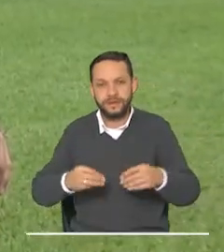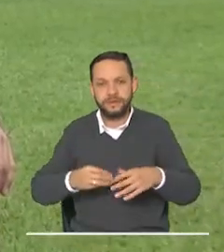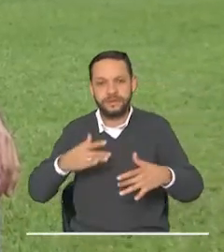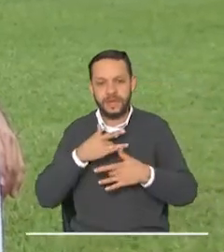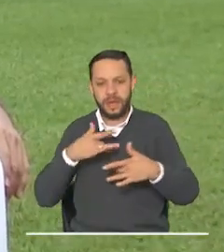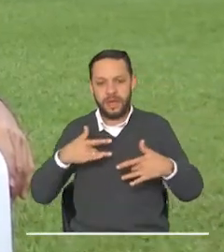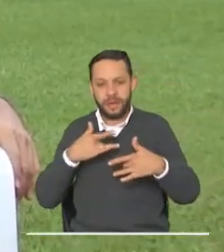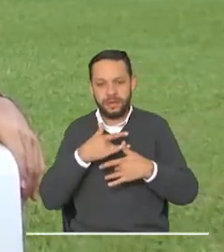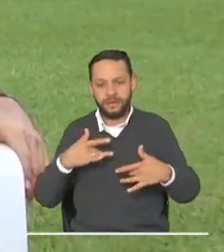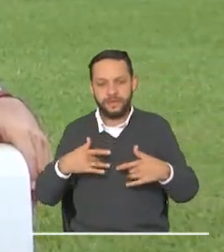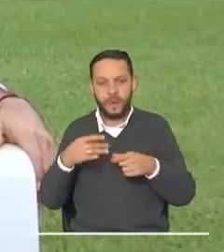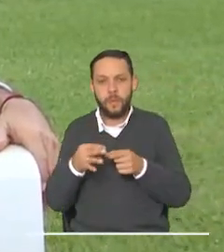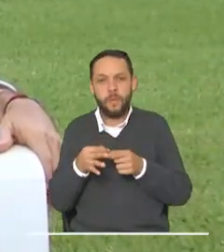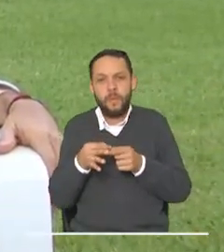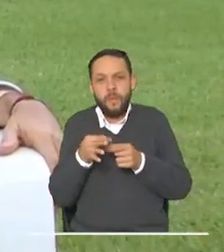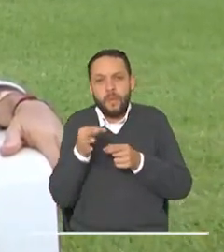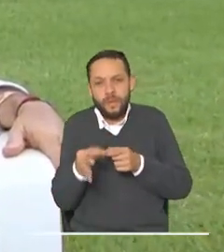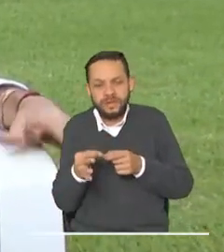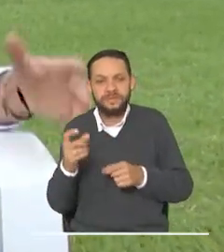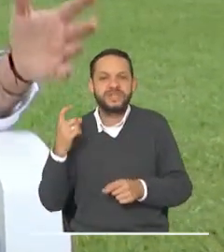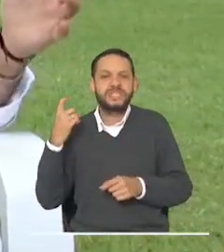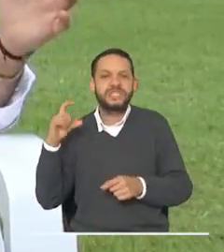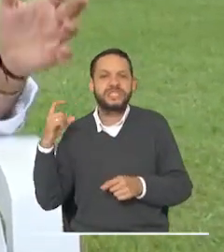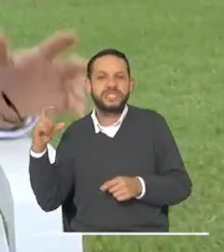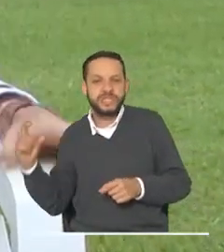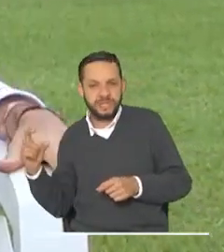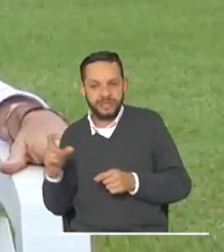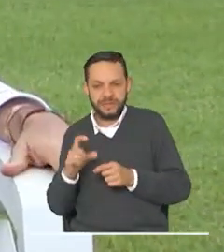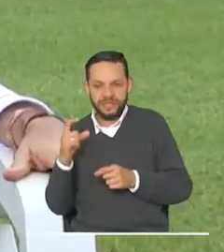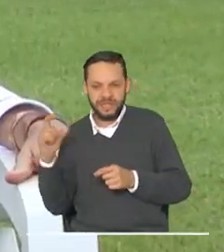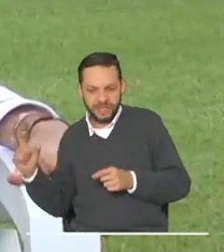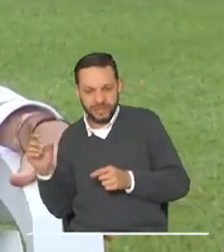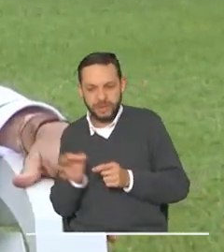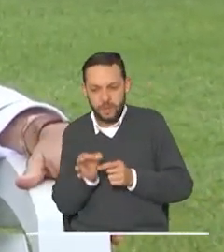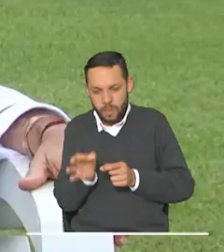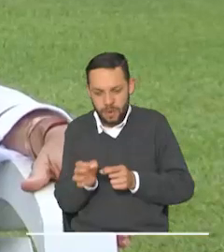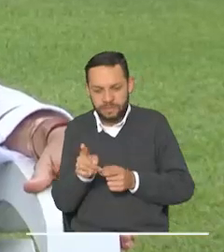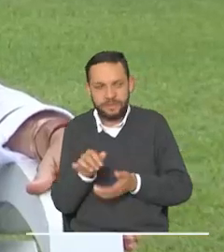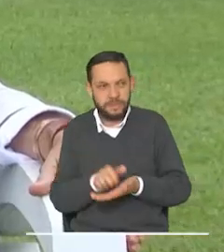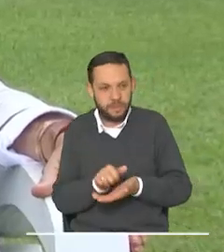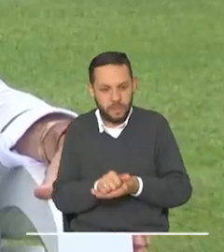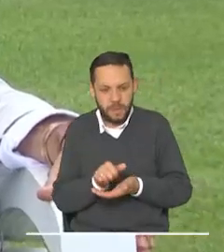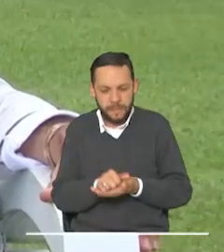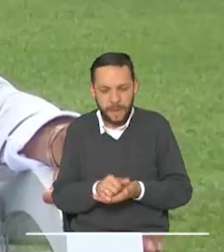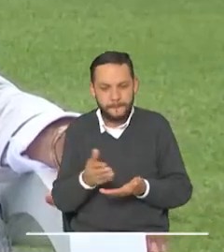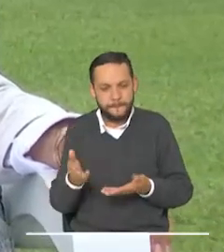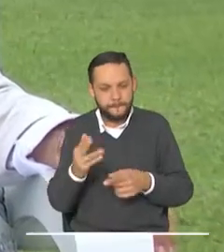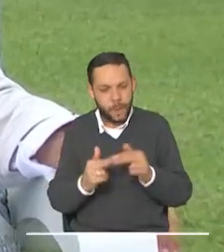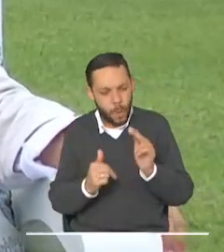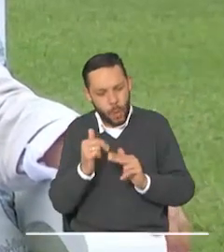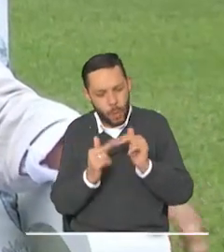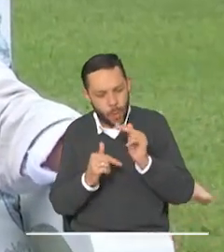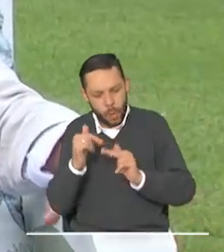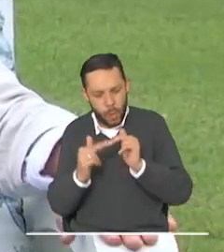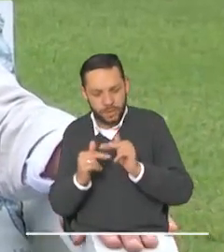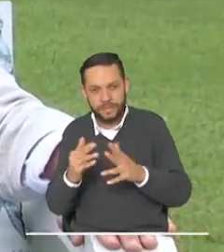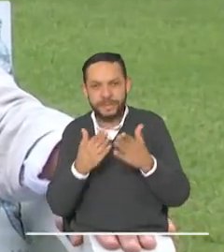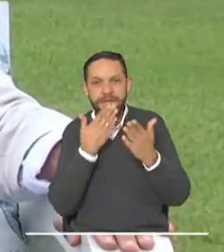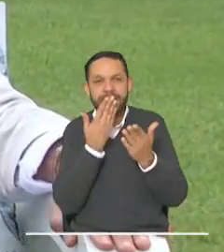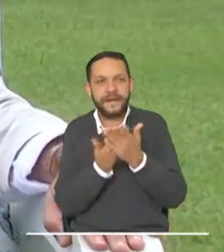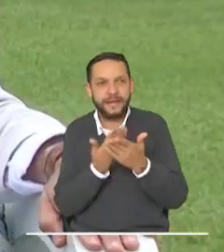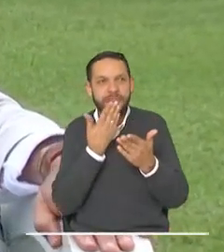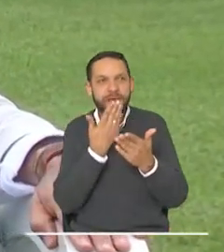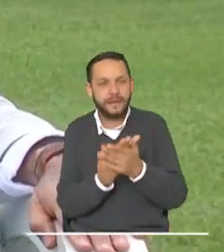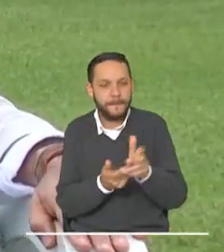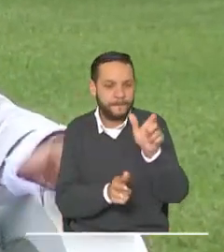la salud en el sector de chinchiná donde tenemos toda esta construcción para poder hacer este tipo de terapias Yo quiero agradecerle al doctor